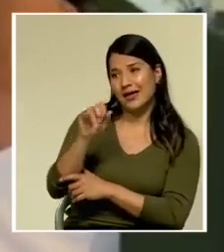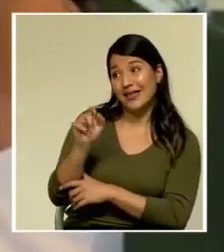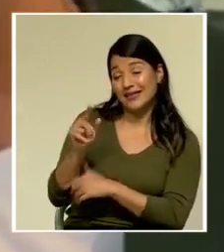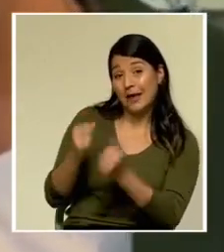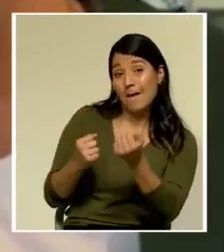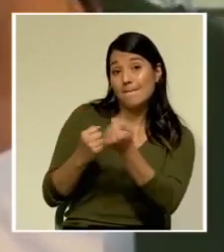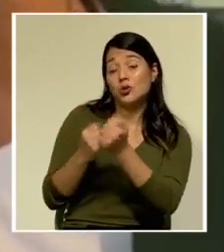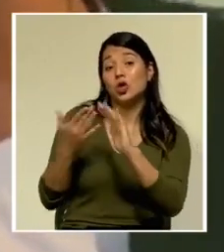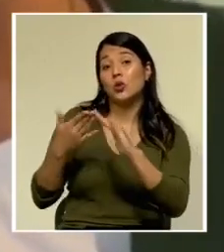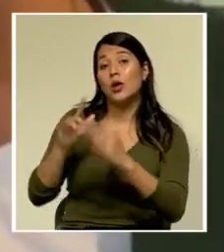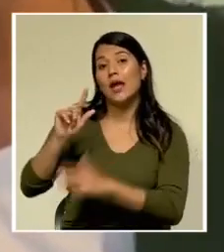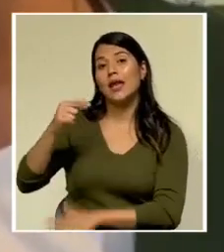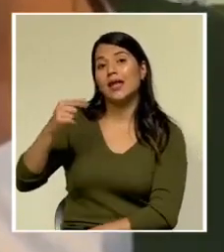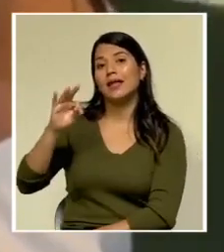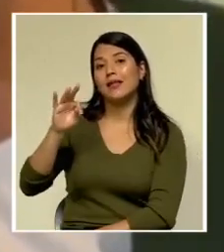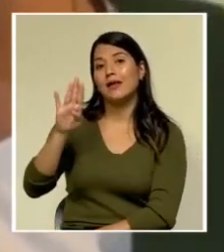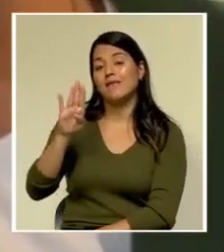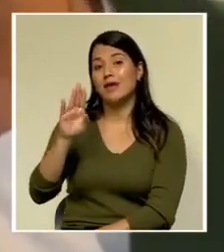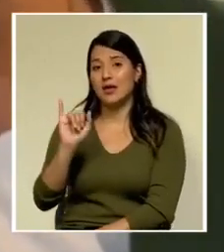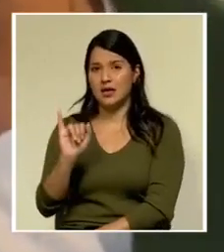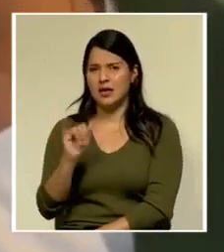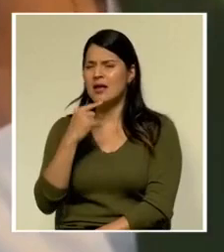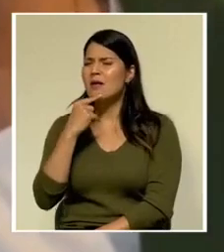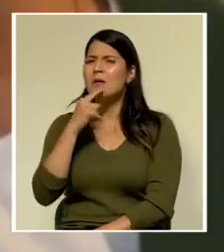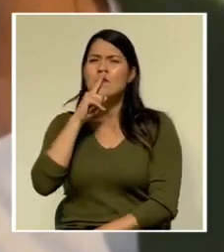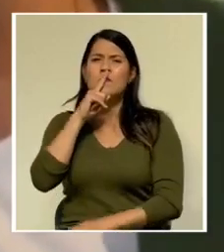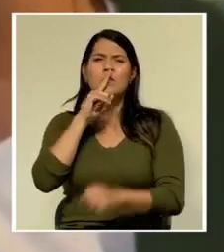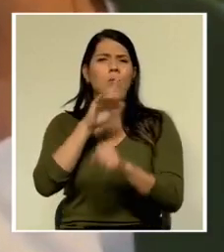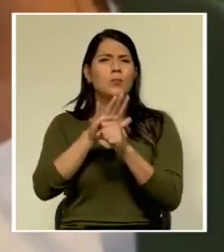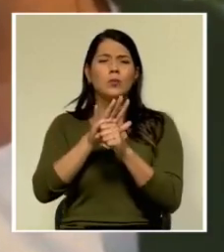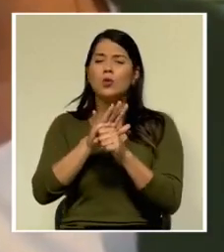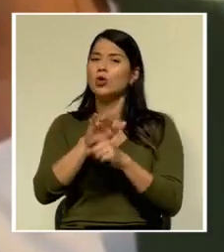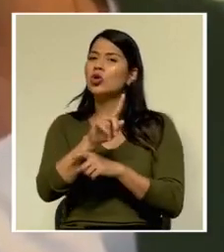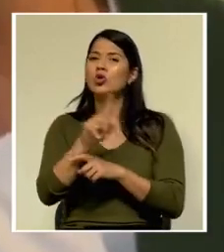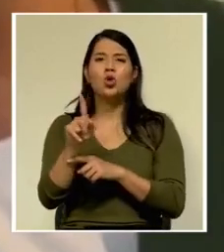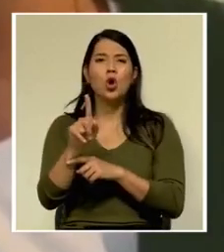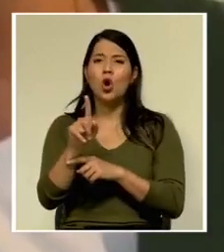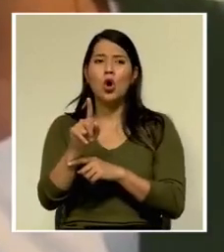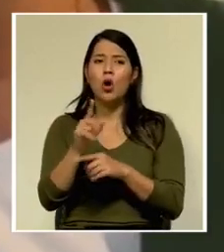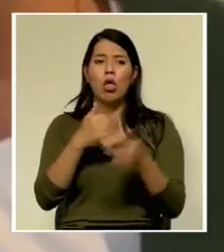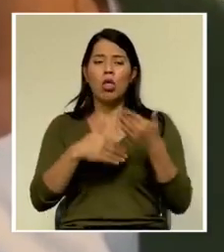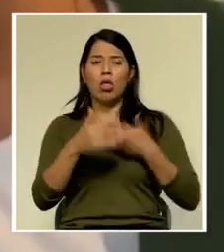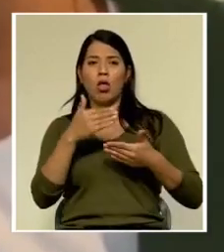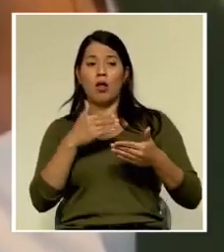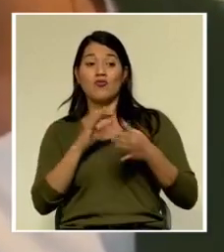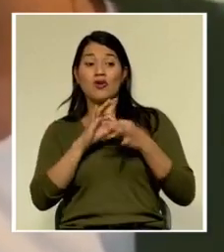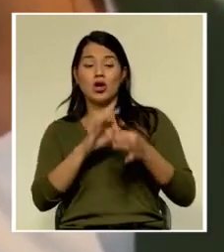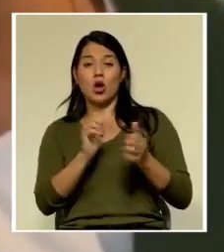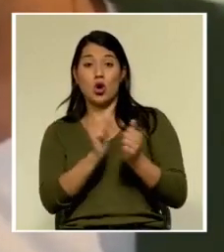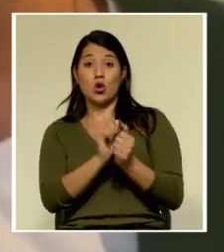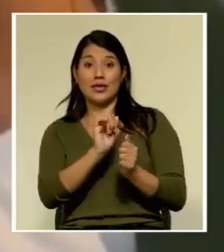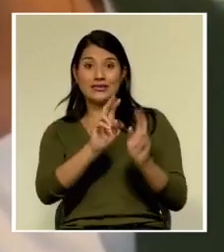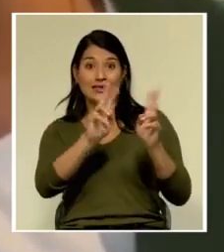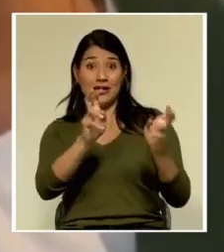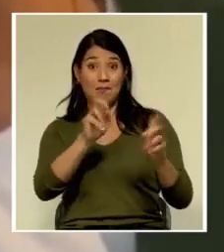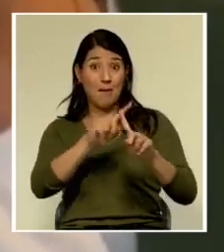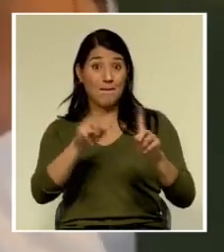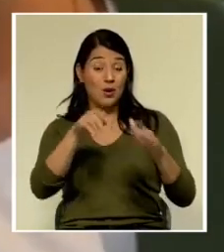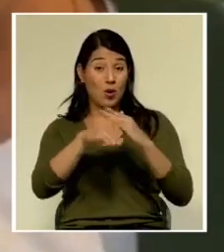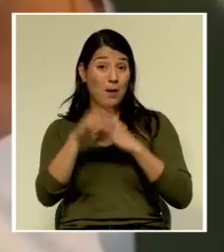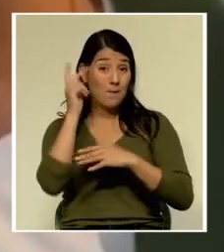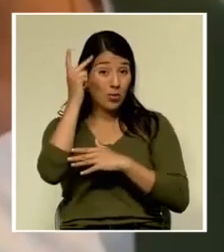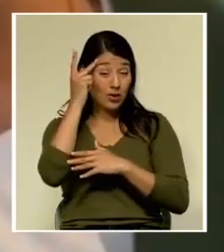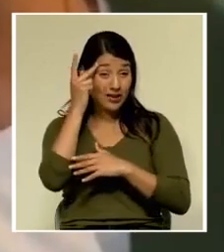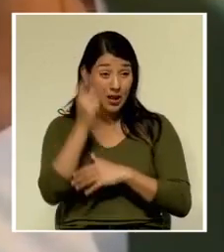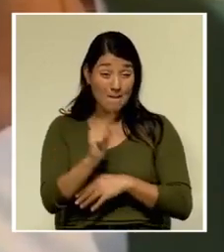comunidad LGTBI, prometió que no habrá retrocesos en esa materia. Pero en política es difícil enmendar